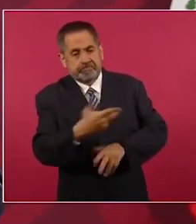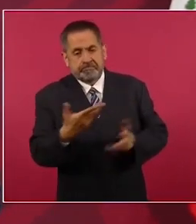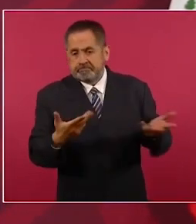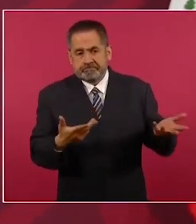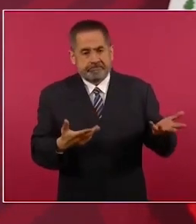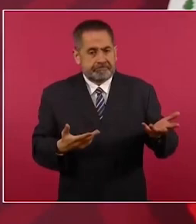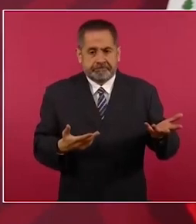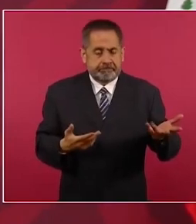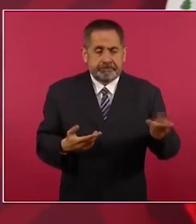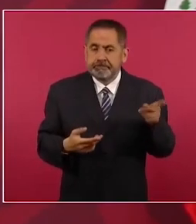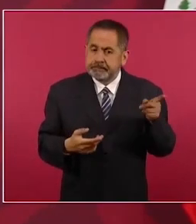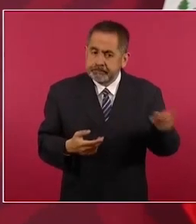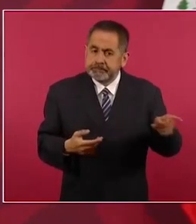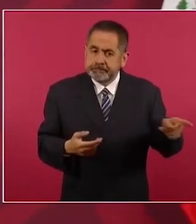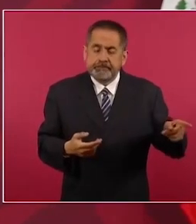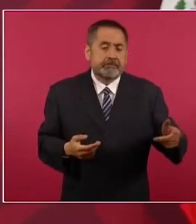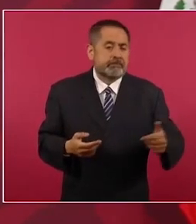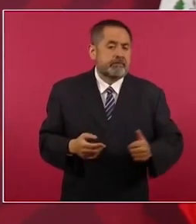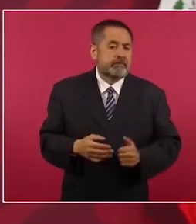al que